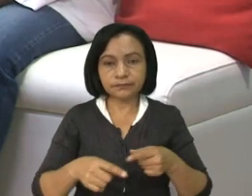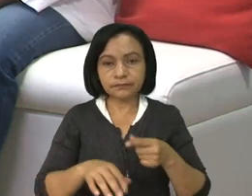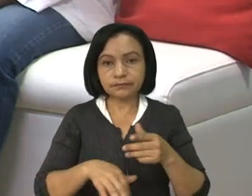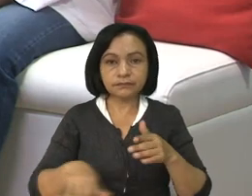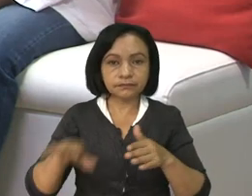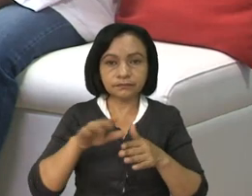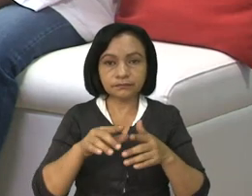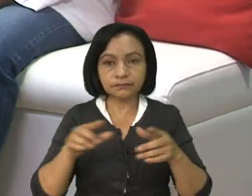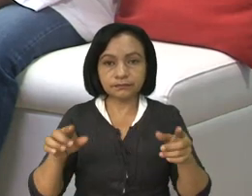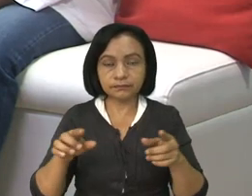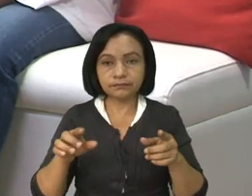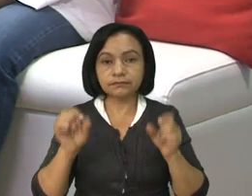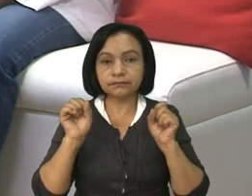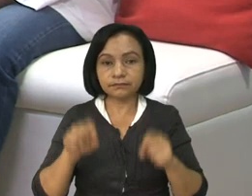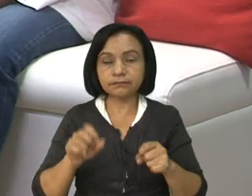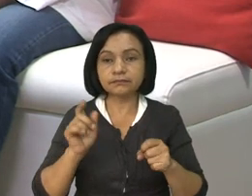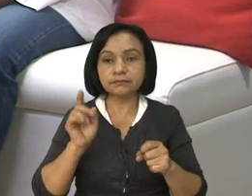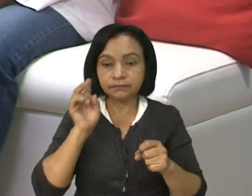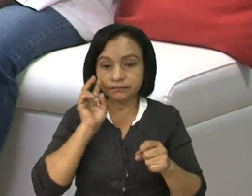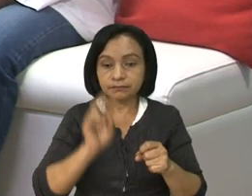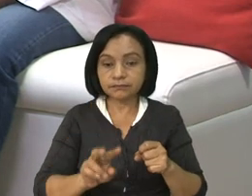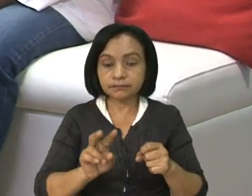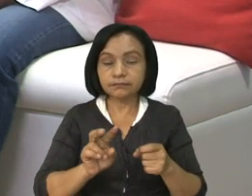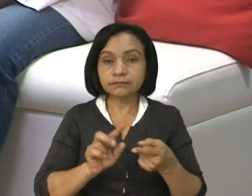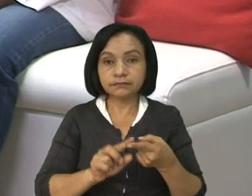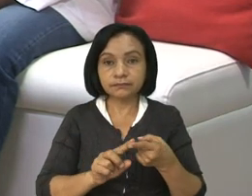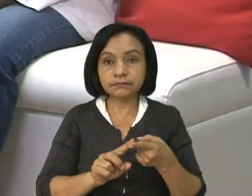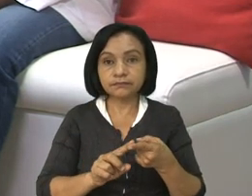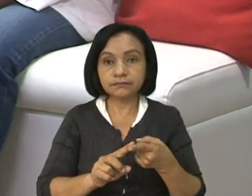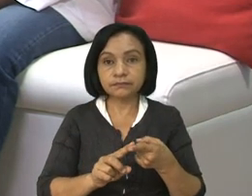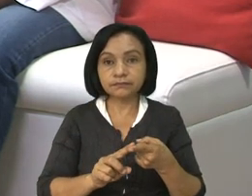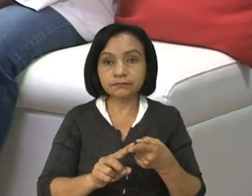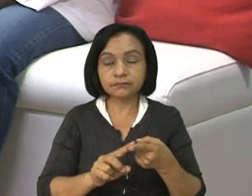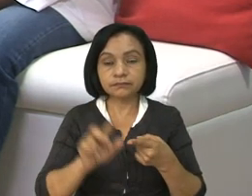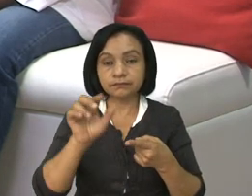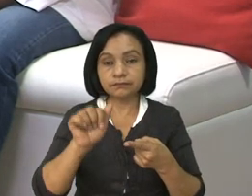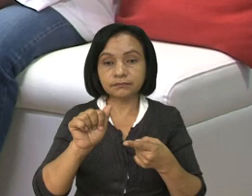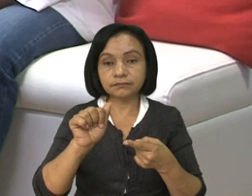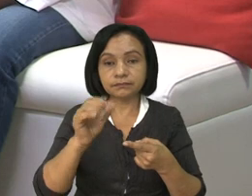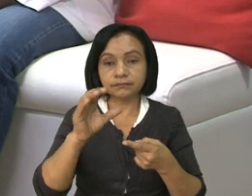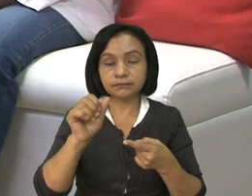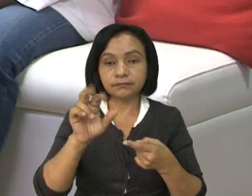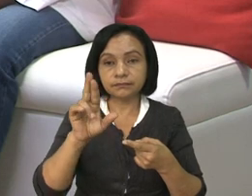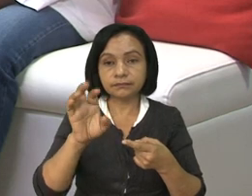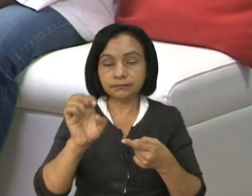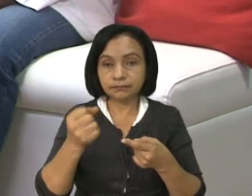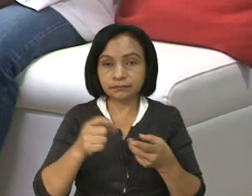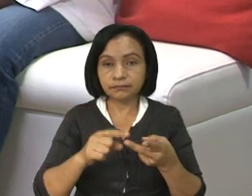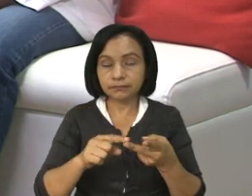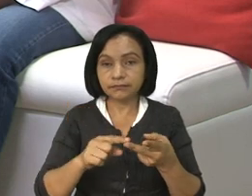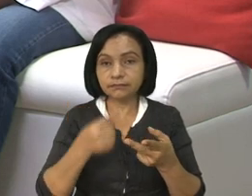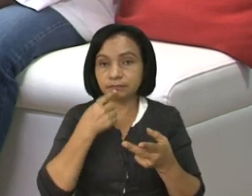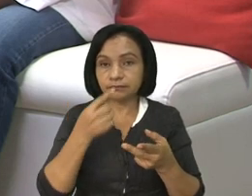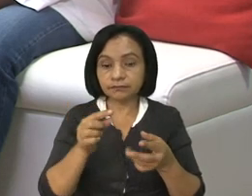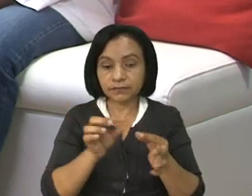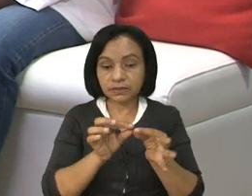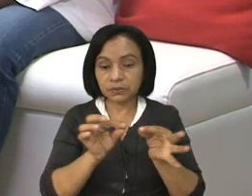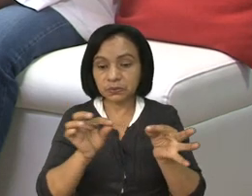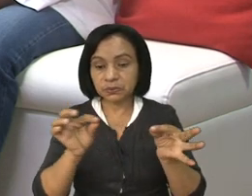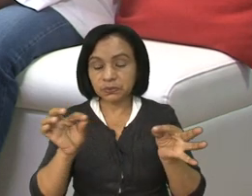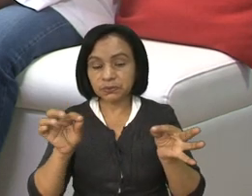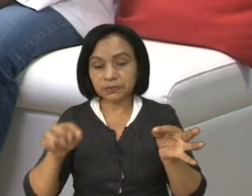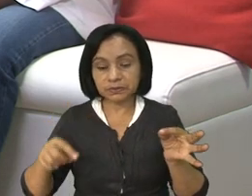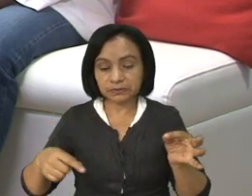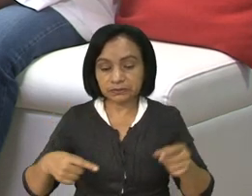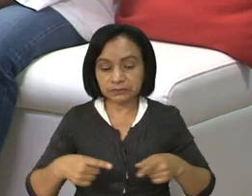grandes son los que nosotros podemos observar y son las Ascaris lumbricoides. Como te decía, ahora en